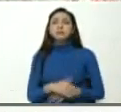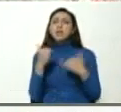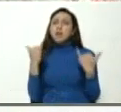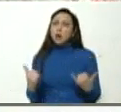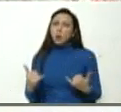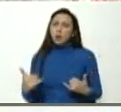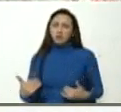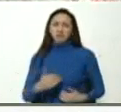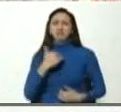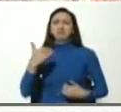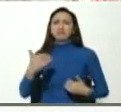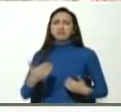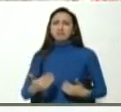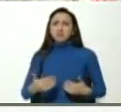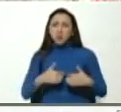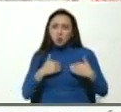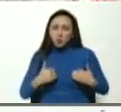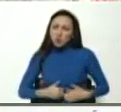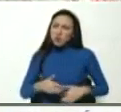golpe